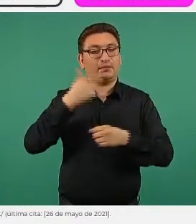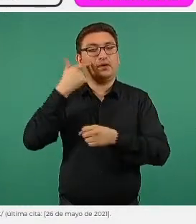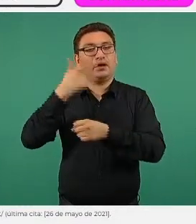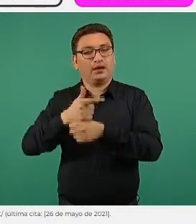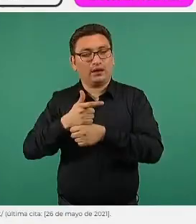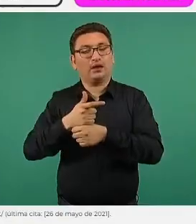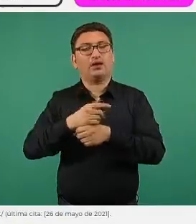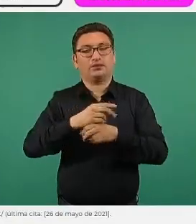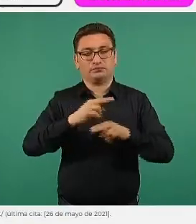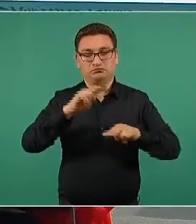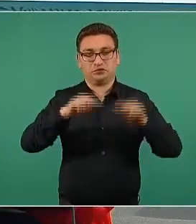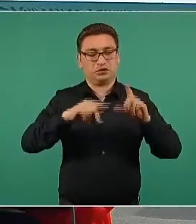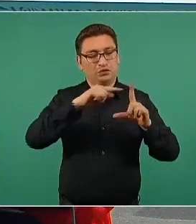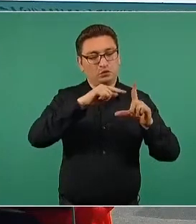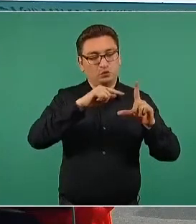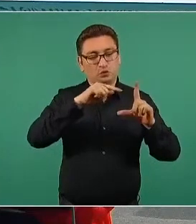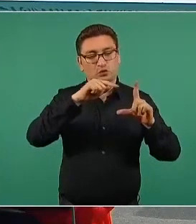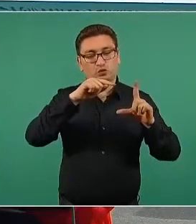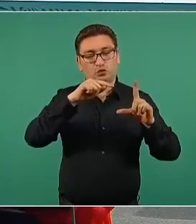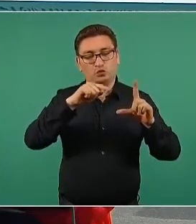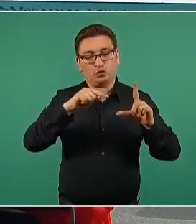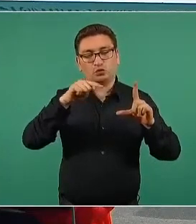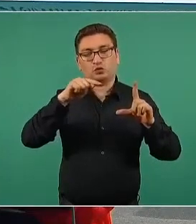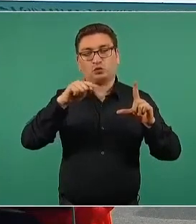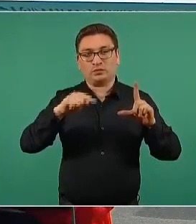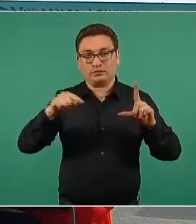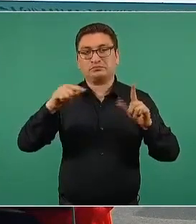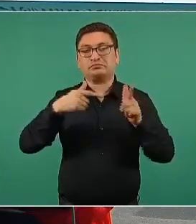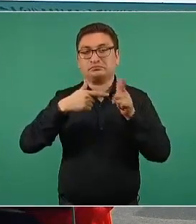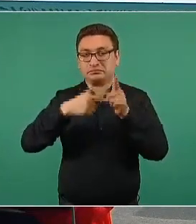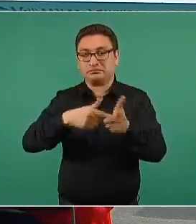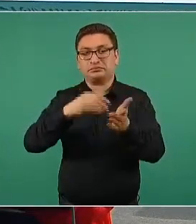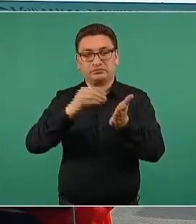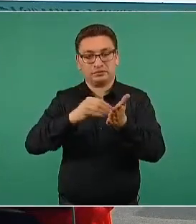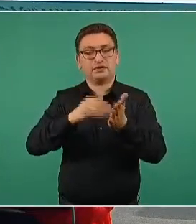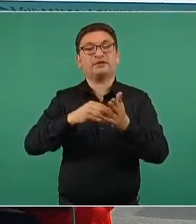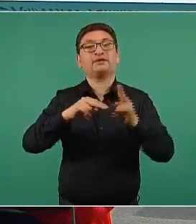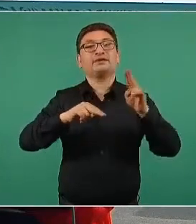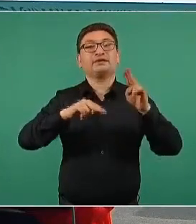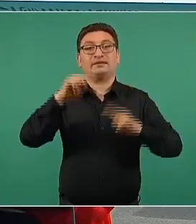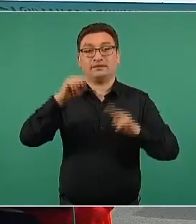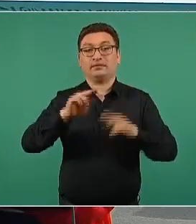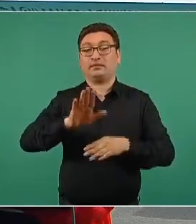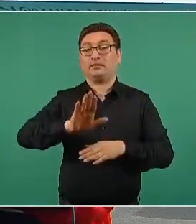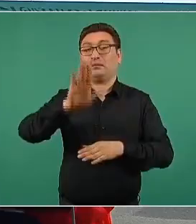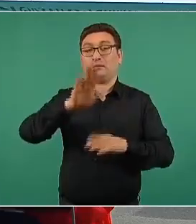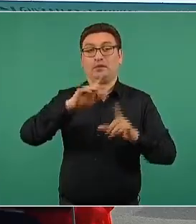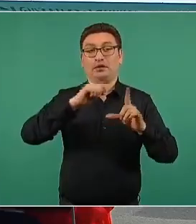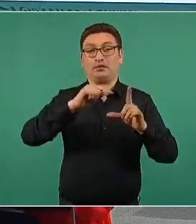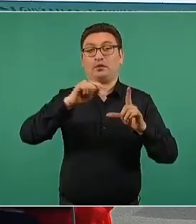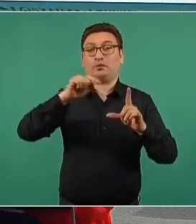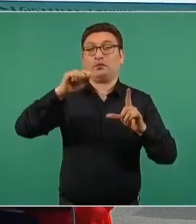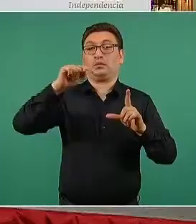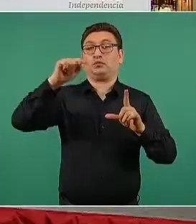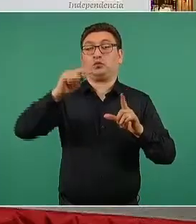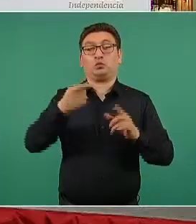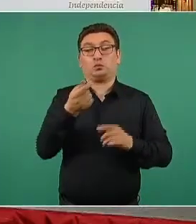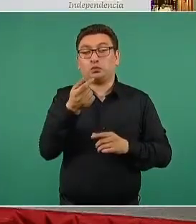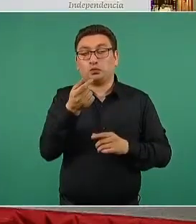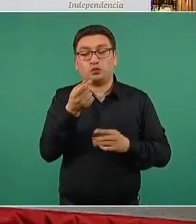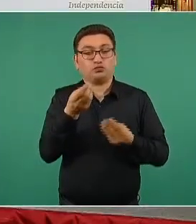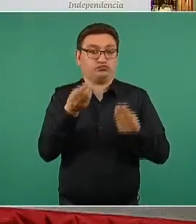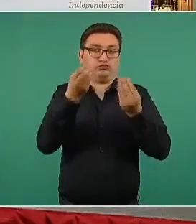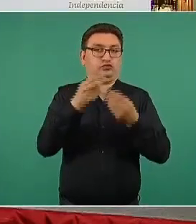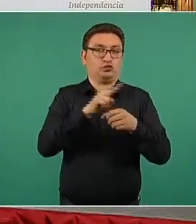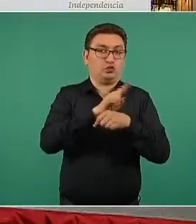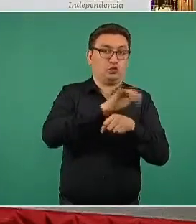ha permanecido con cierta transmisión, y que en este momento pues vemos una tendencia también que parece ser ascendente, no tan claro como Uruguay,